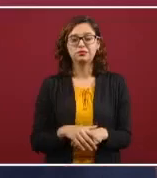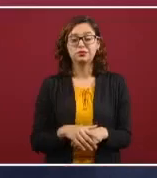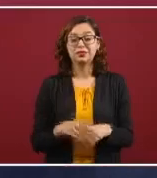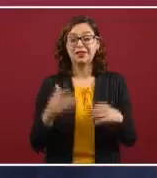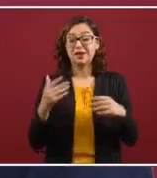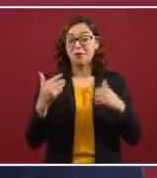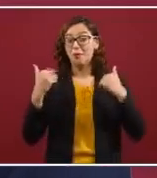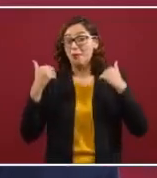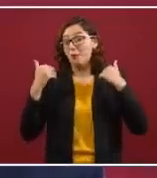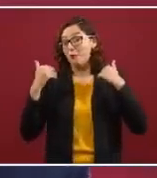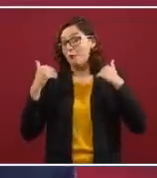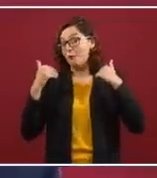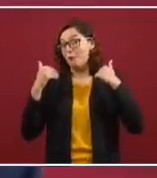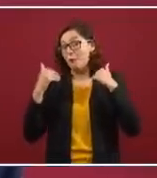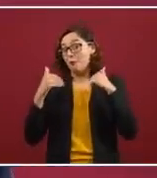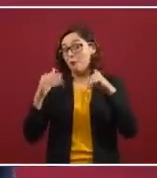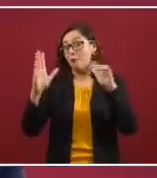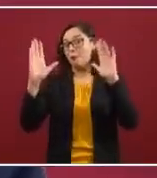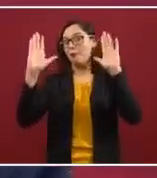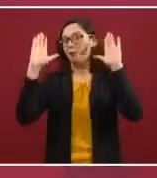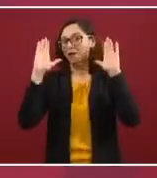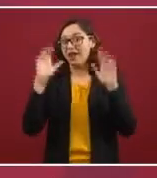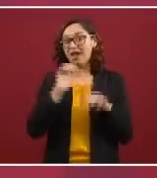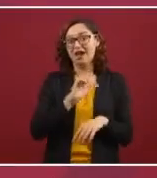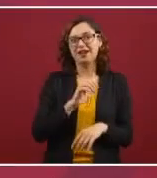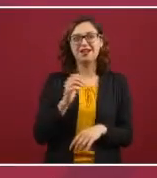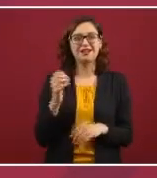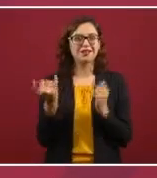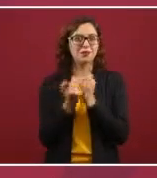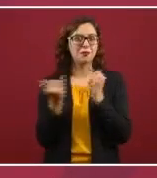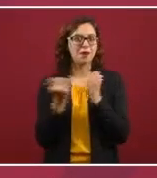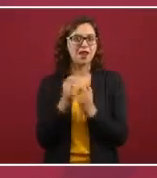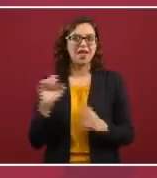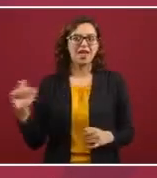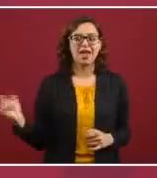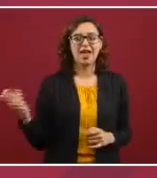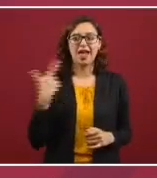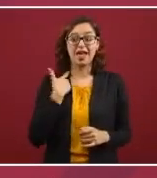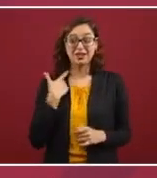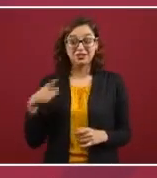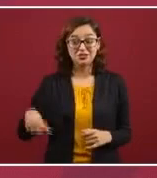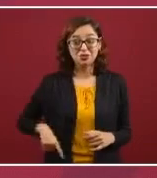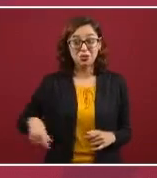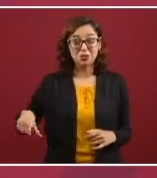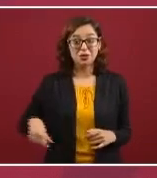tiempos, en otros tiempos, pues era,